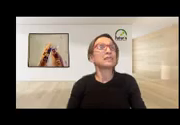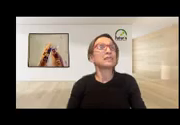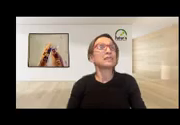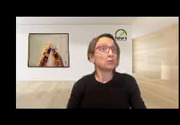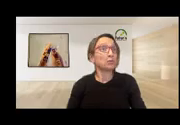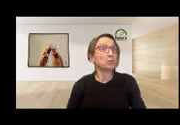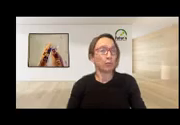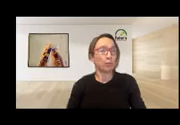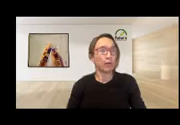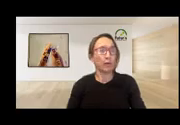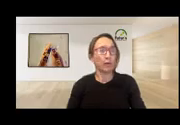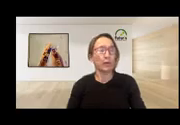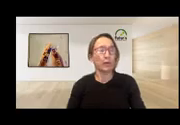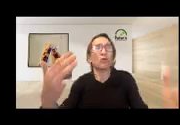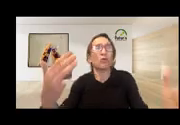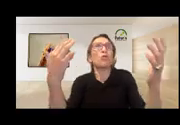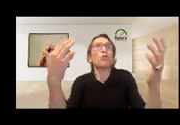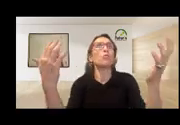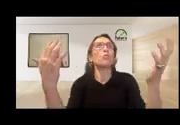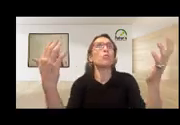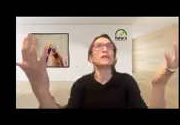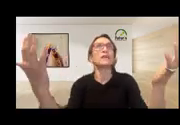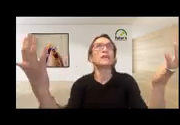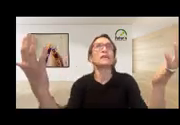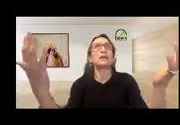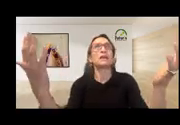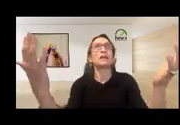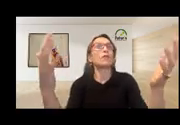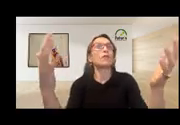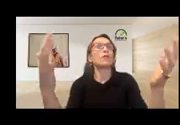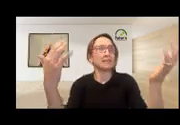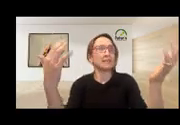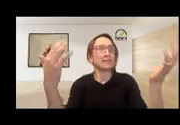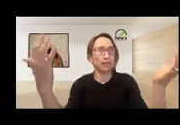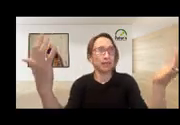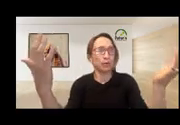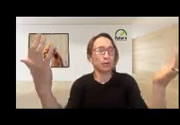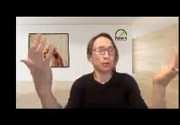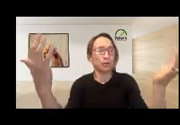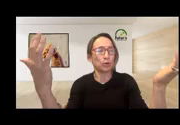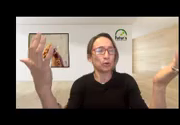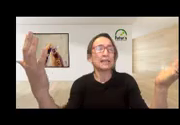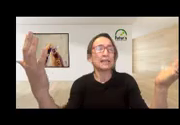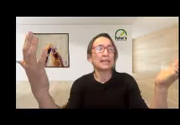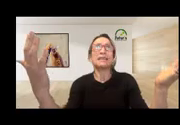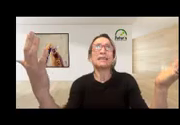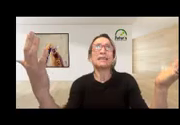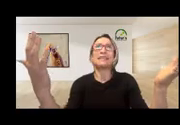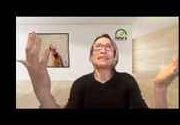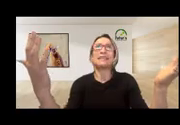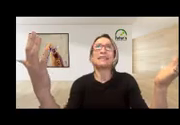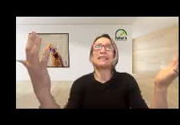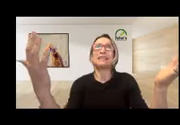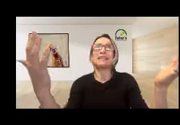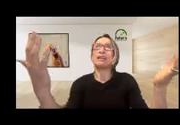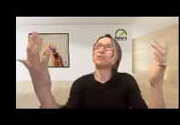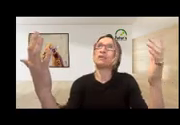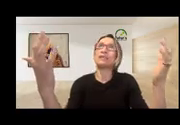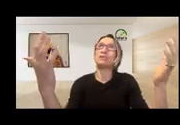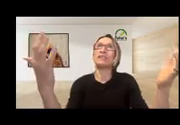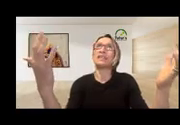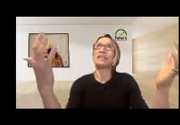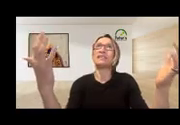de estos desafíos que pudieron haber habido, qué fue lo que exactamente ocurrió.